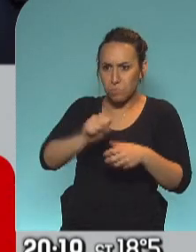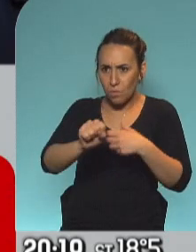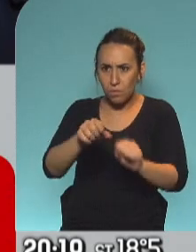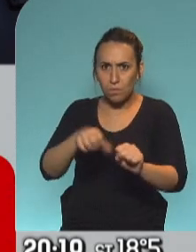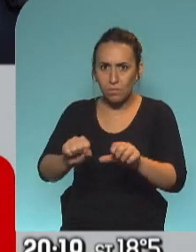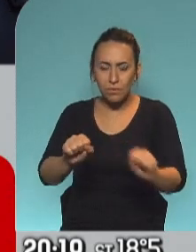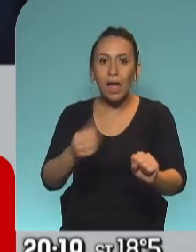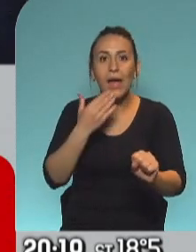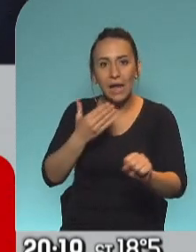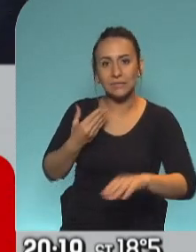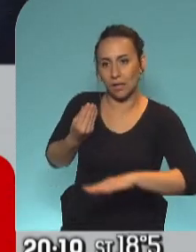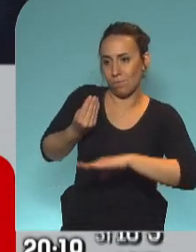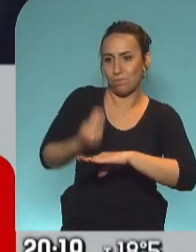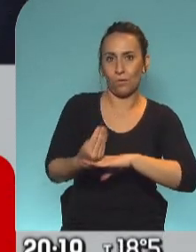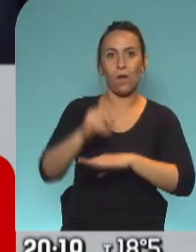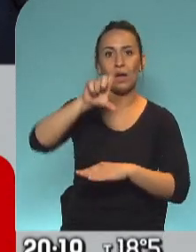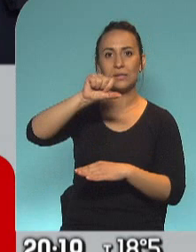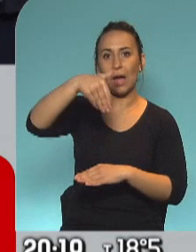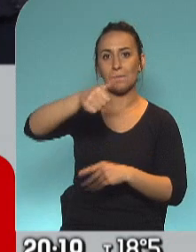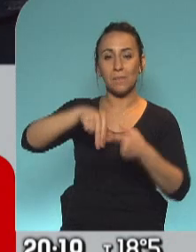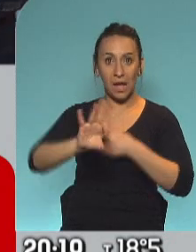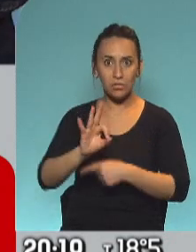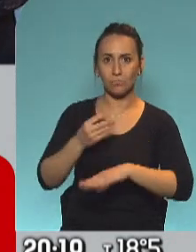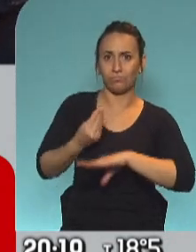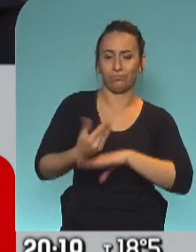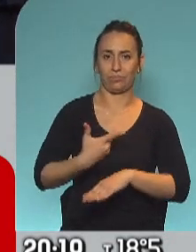está al frente de la intervención, de situaciones de inteligencia,